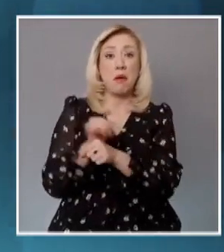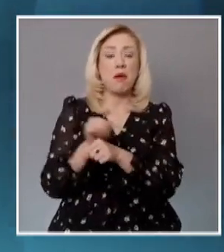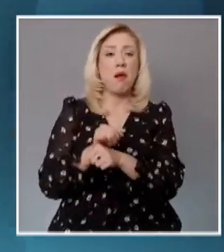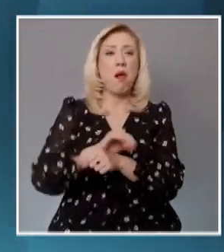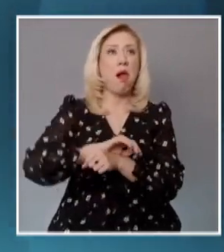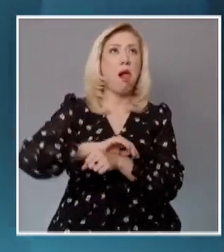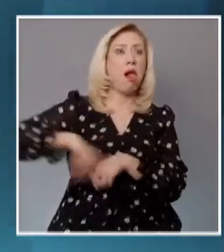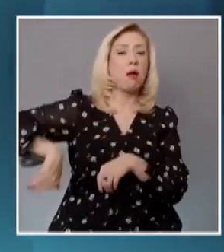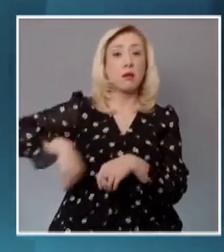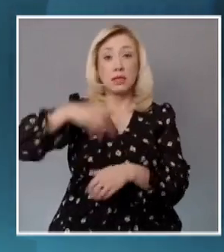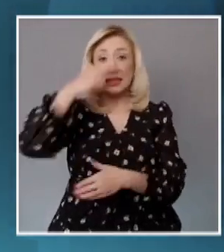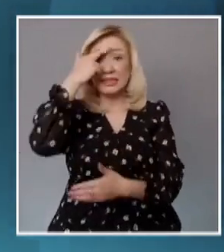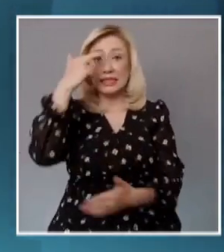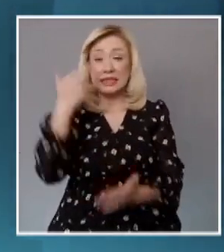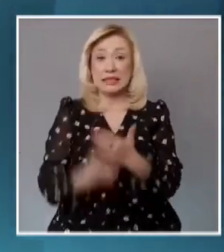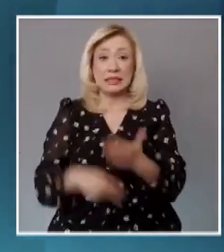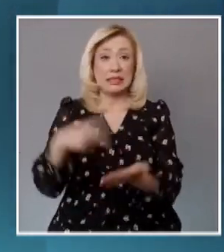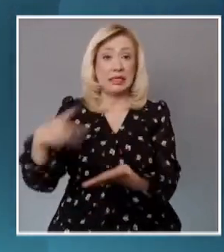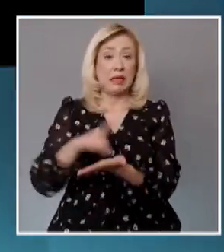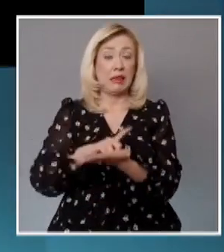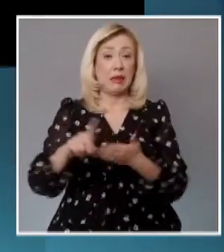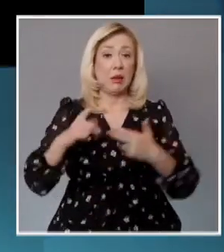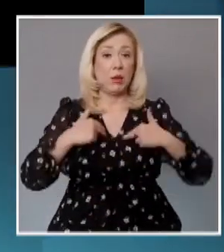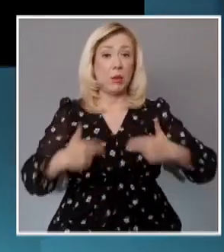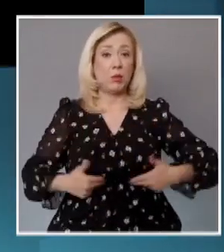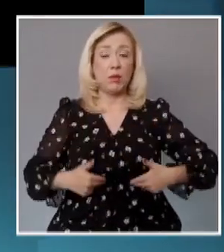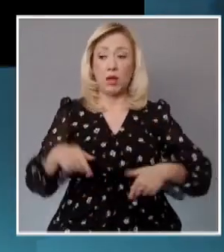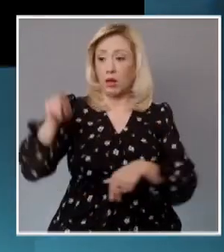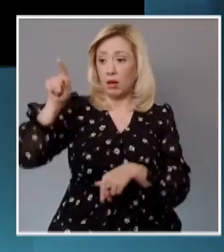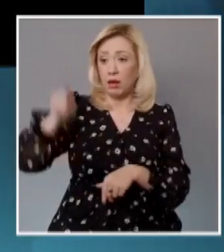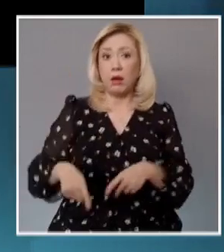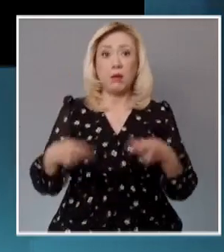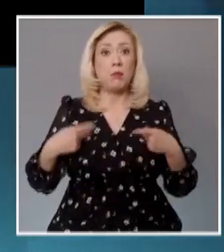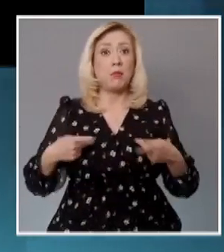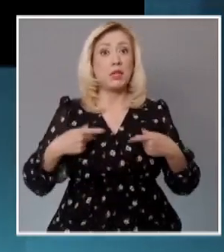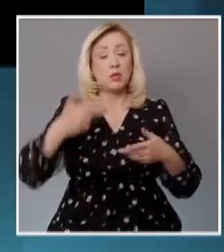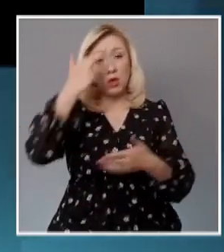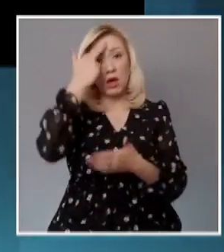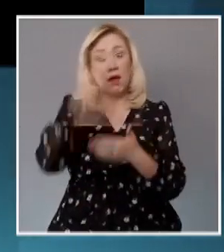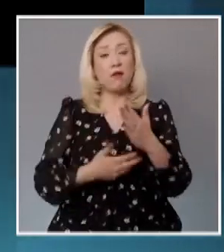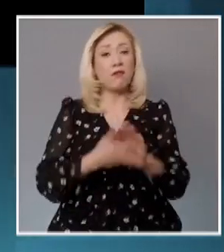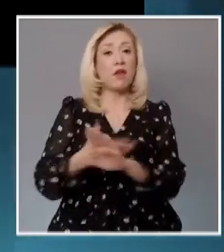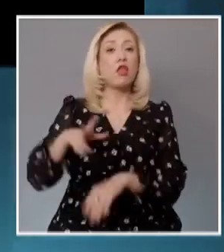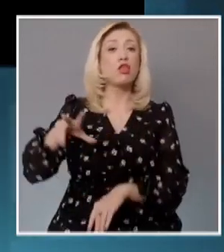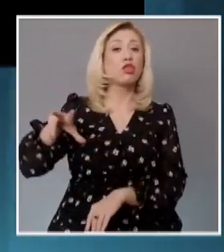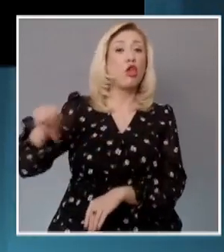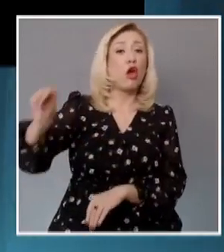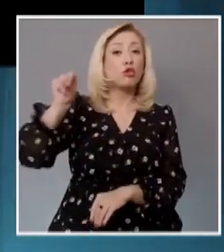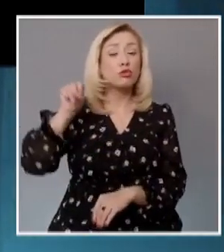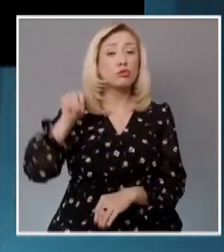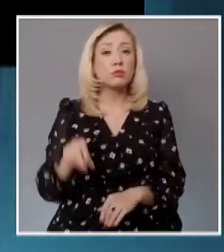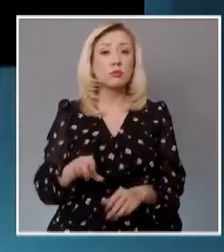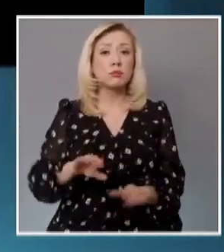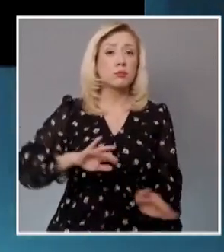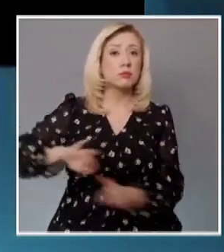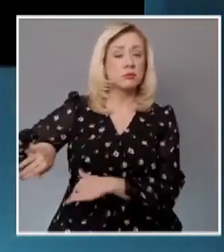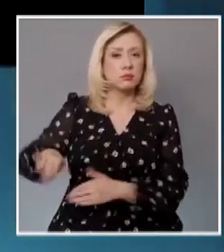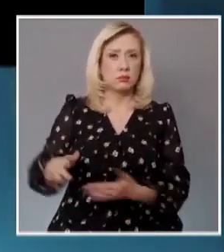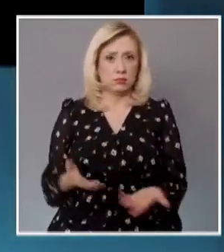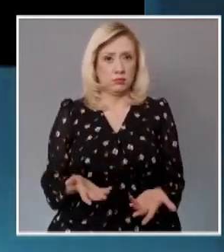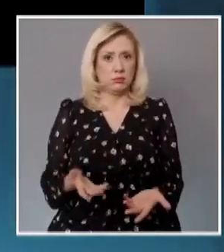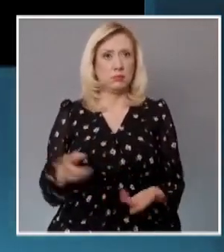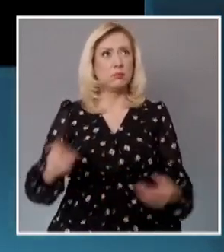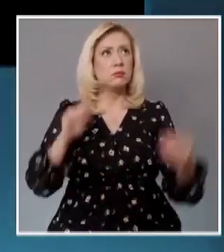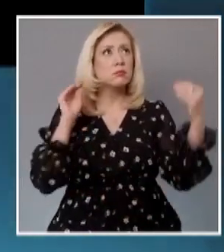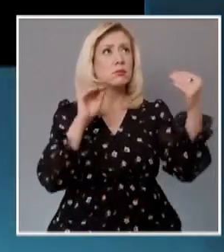cuando no reconocen la calidad de víctimas y les impiden su participación activa, así como al negar el acceso